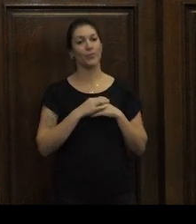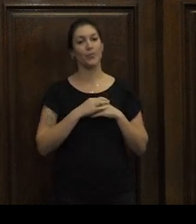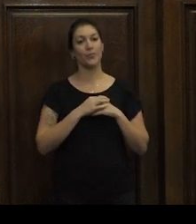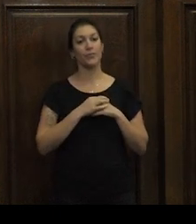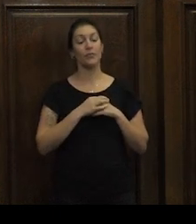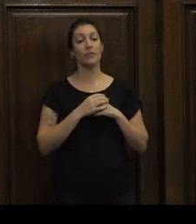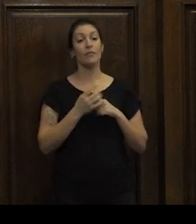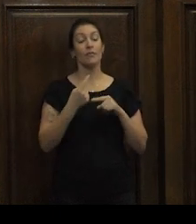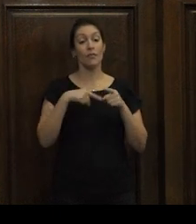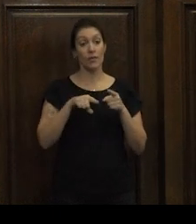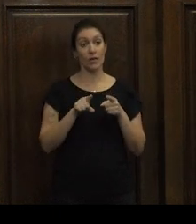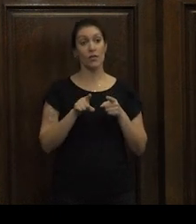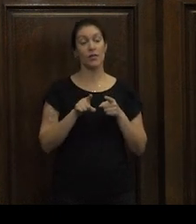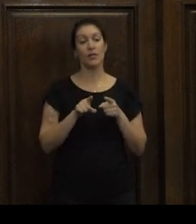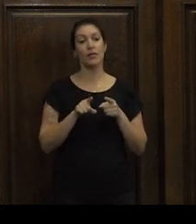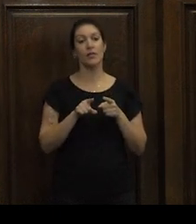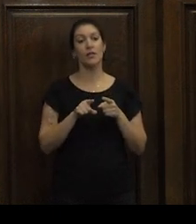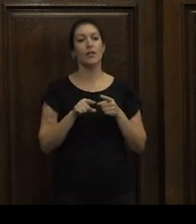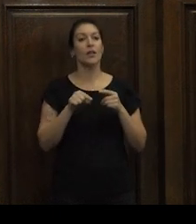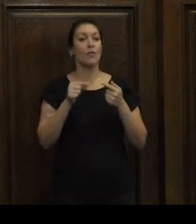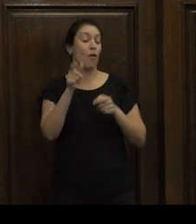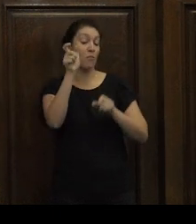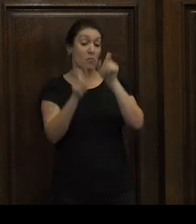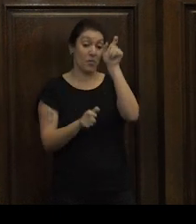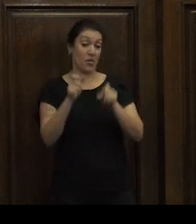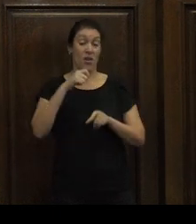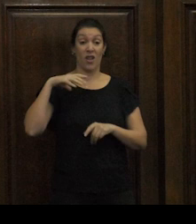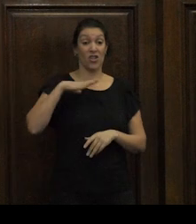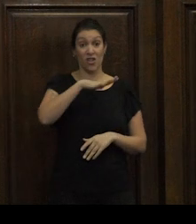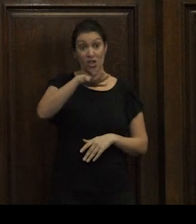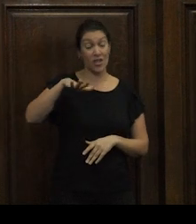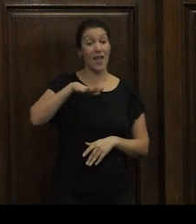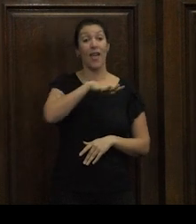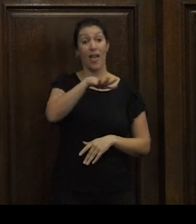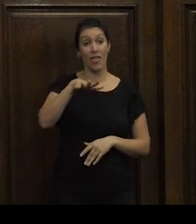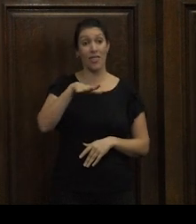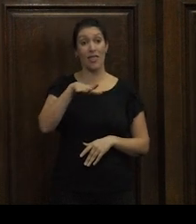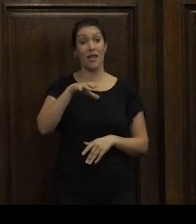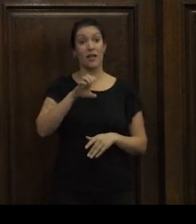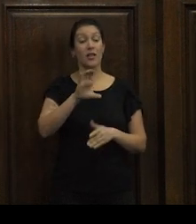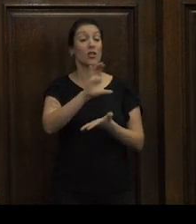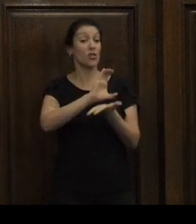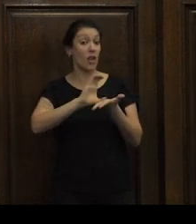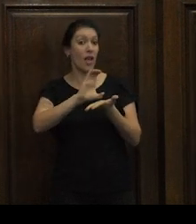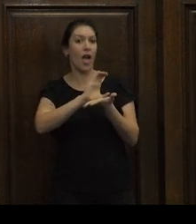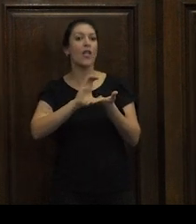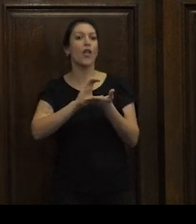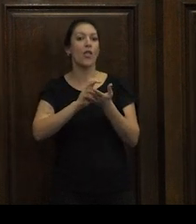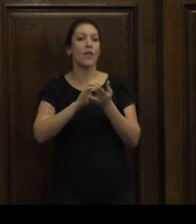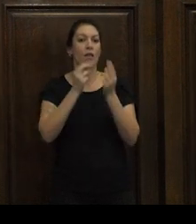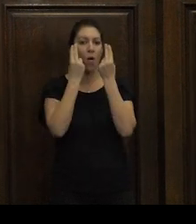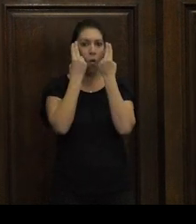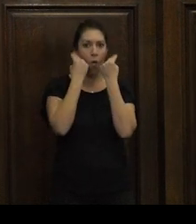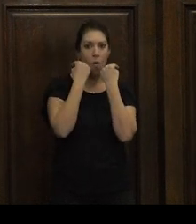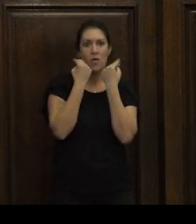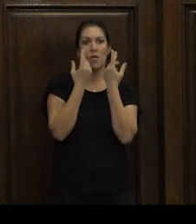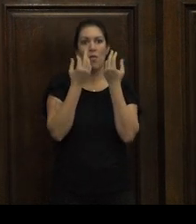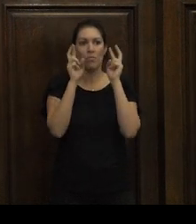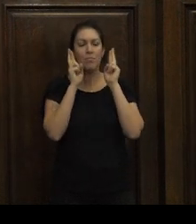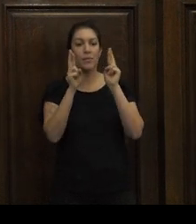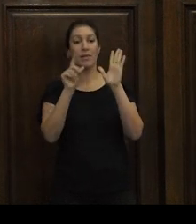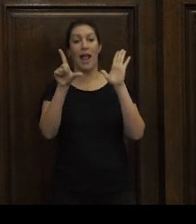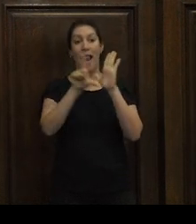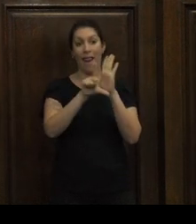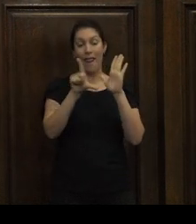ciudadanos. O sea, como aquellos ciudadanos que por definición debían obedecer a la ley en nombre de la